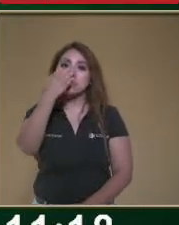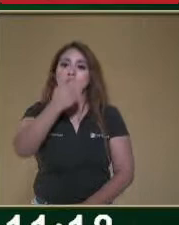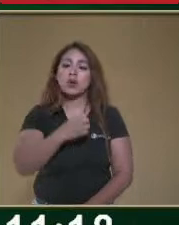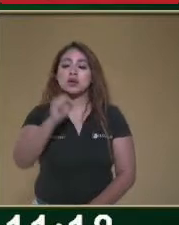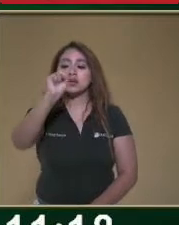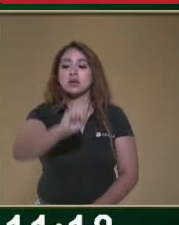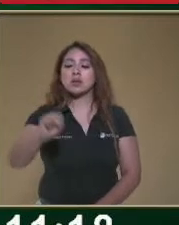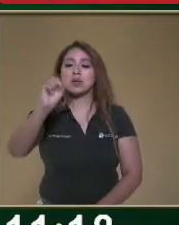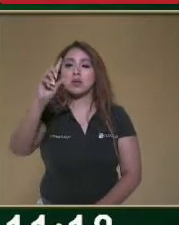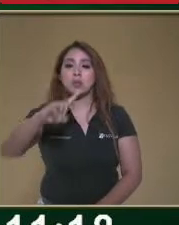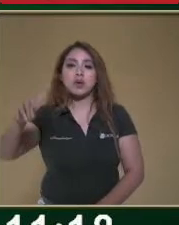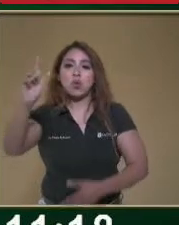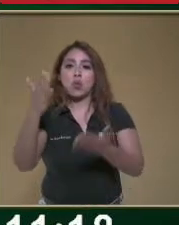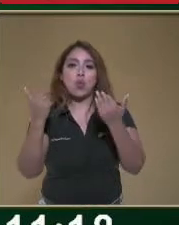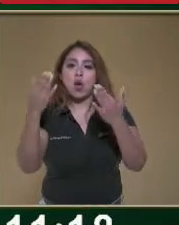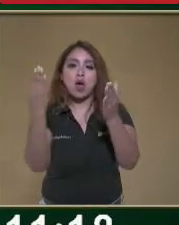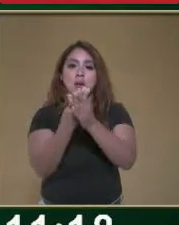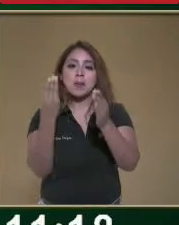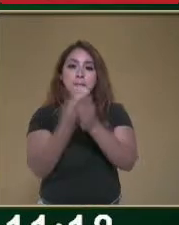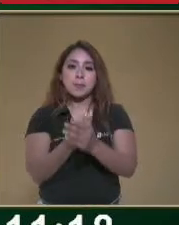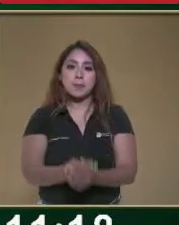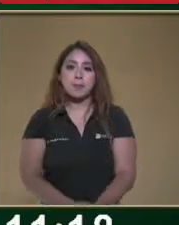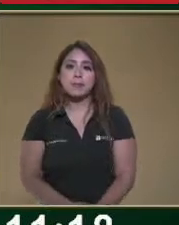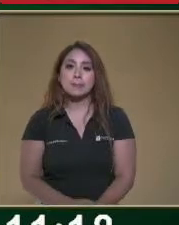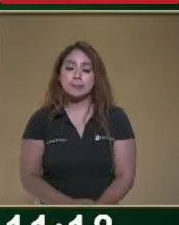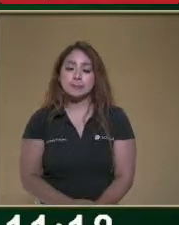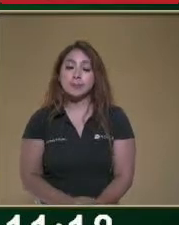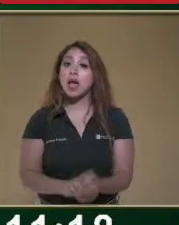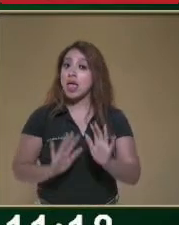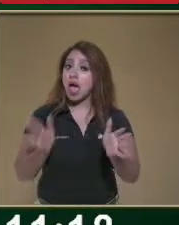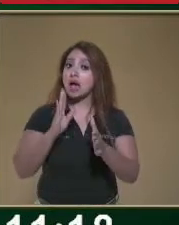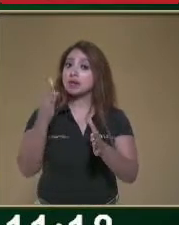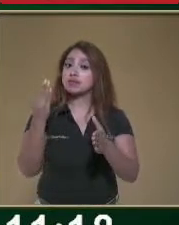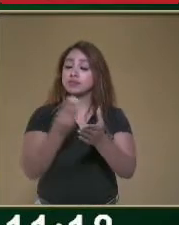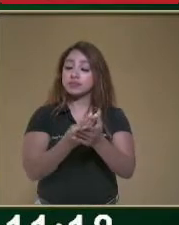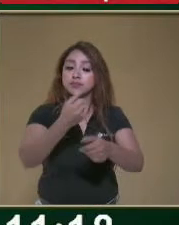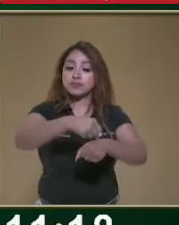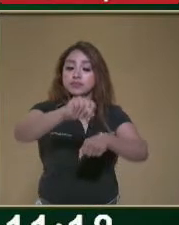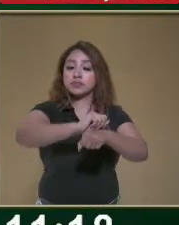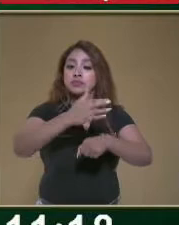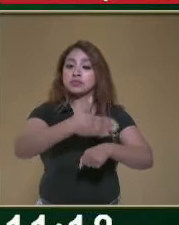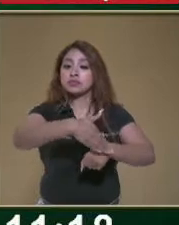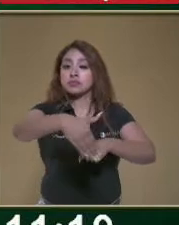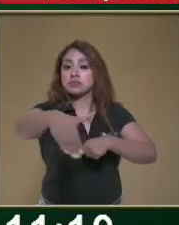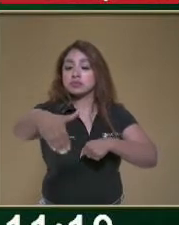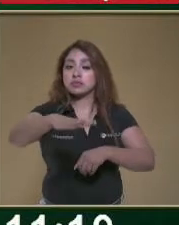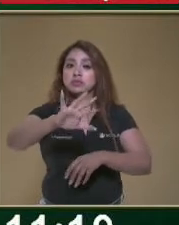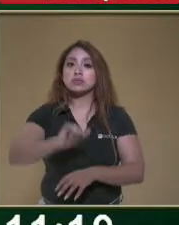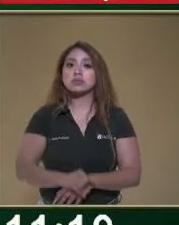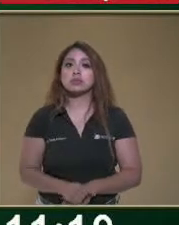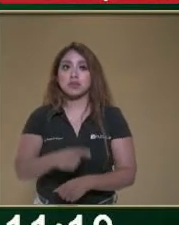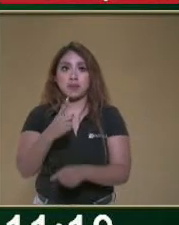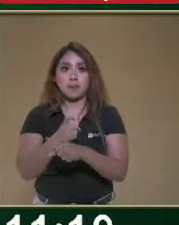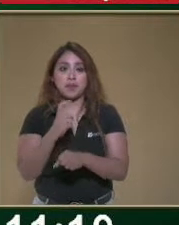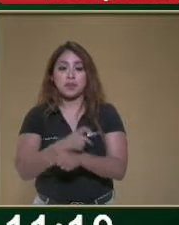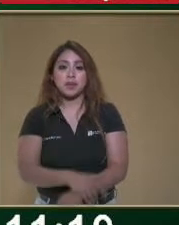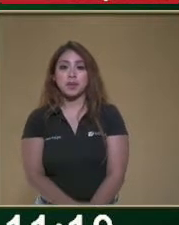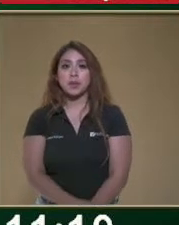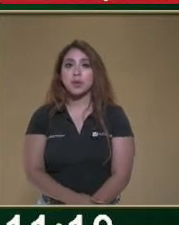domingo no asistimos. Bueno, entonces así quedó este semanario de esa semana para el grupo de primer grado.